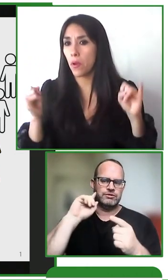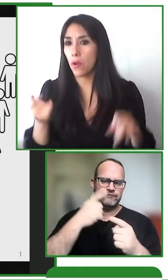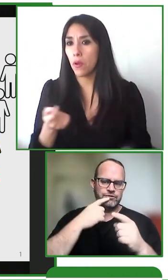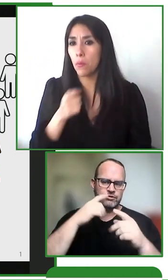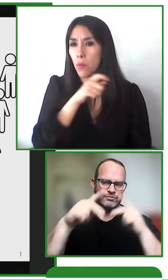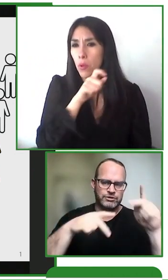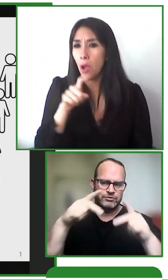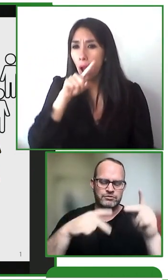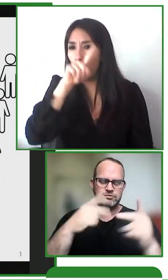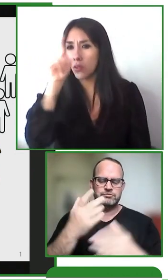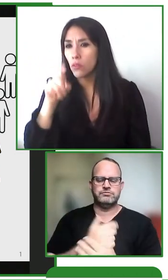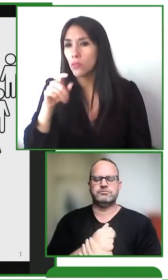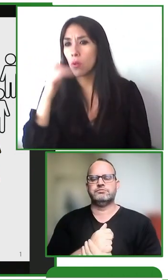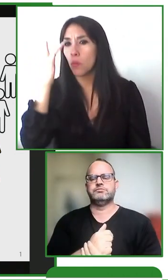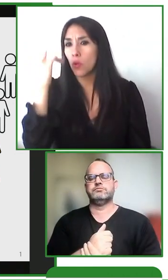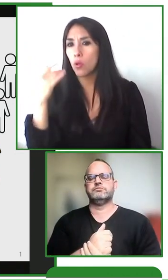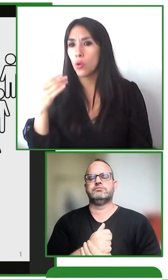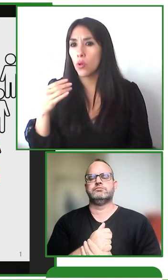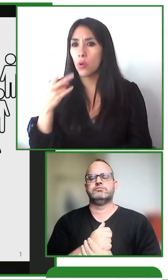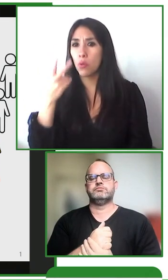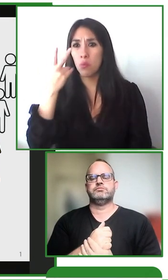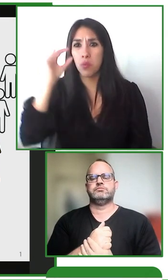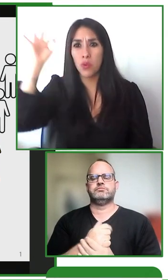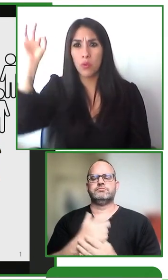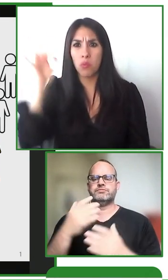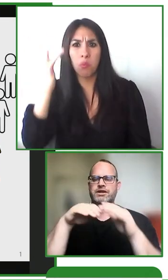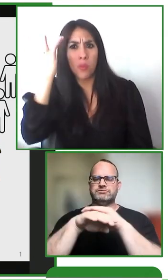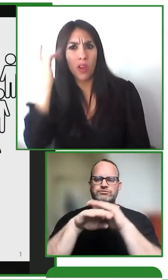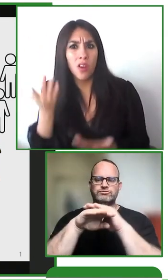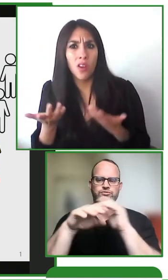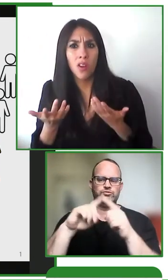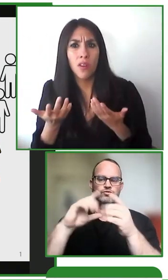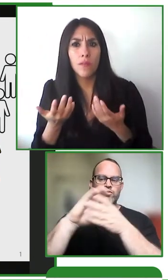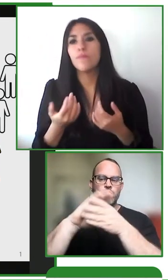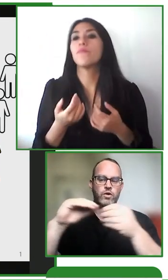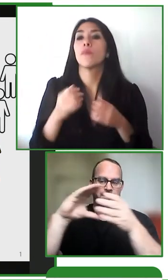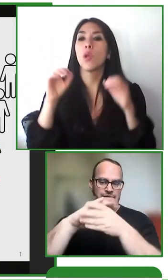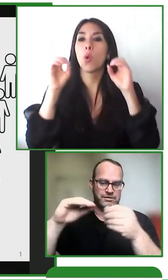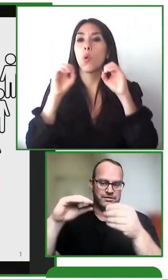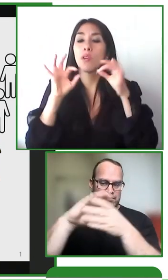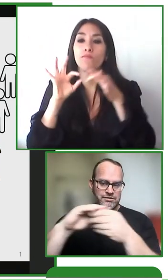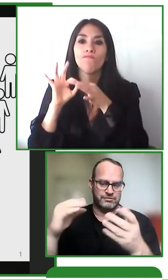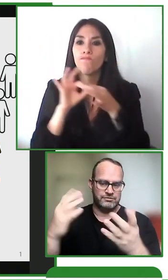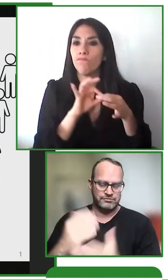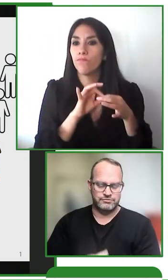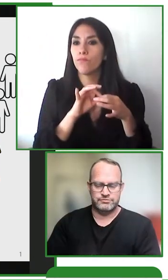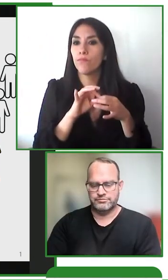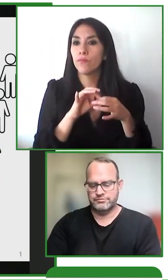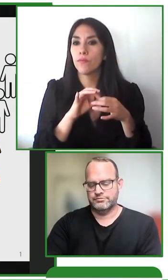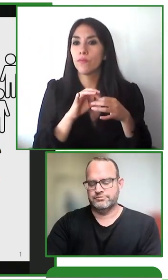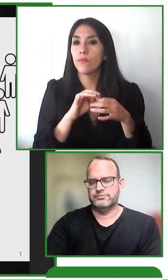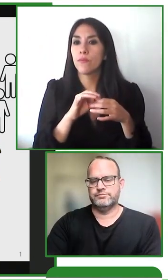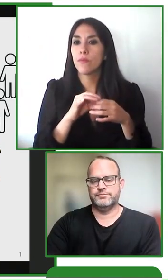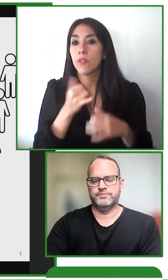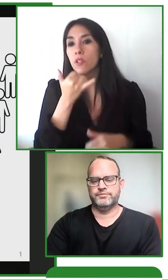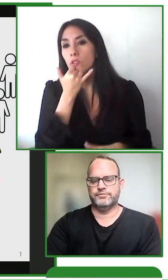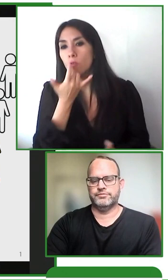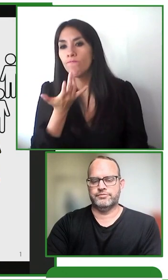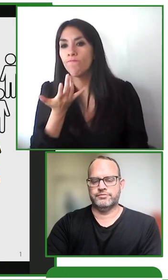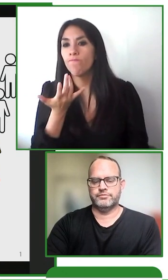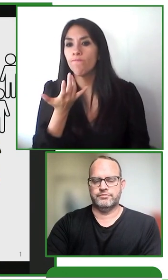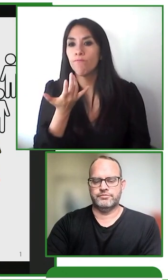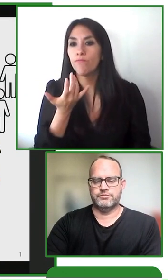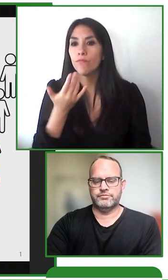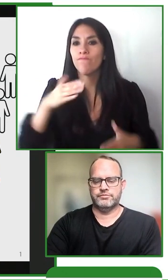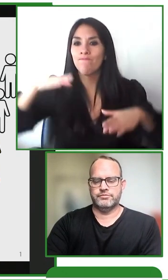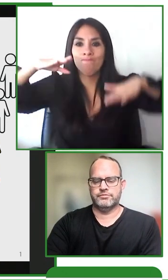hay razones, tomas de decisiones, también razones relacionadas con la falta de acceso a la